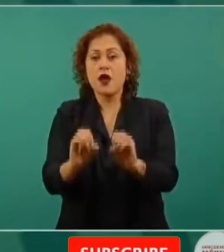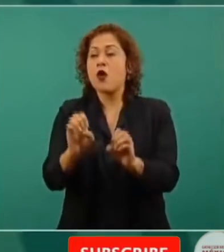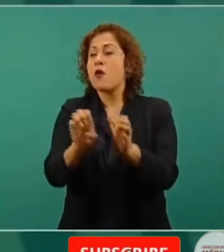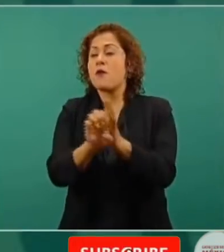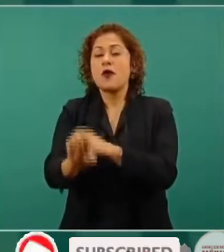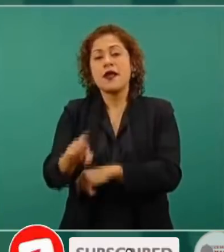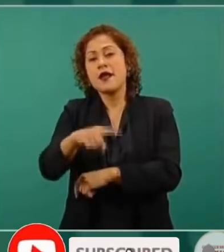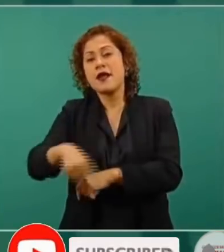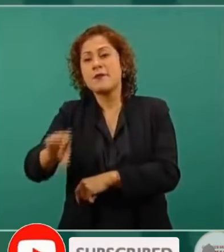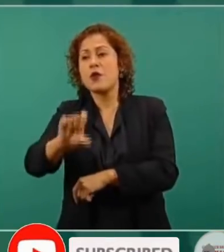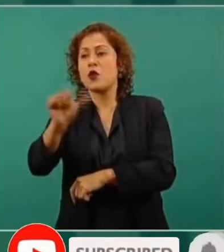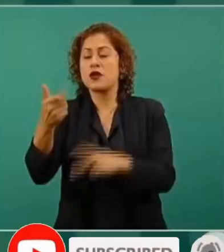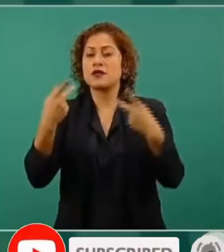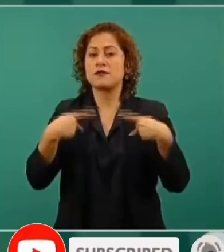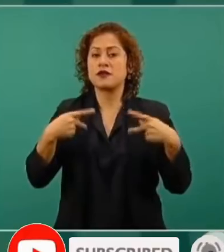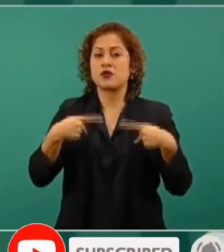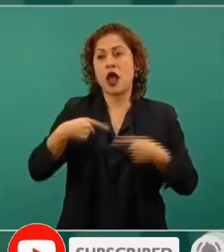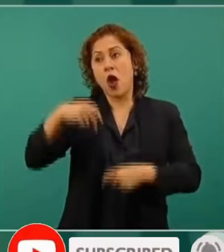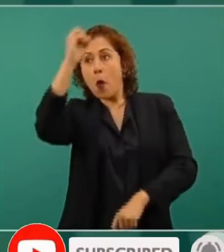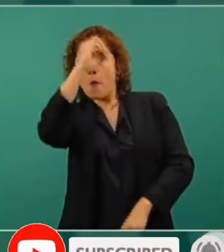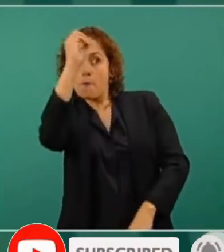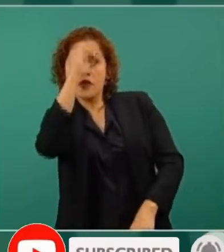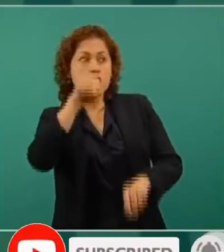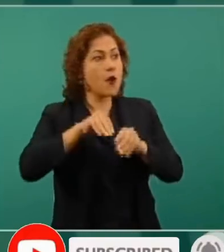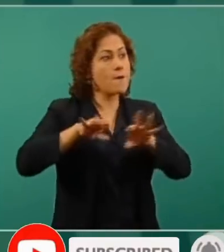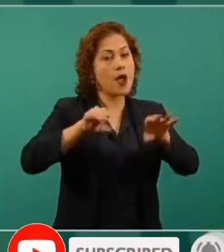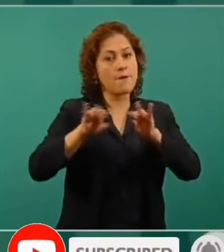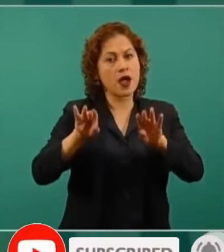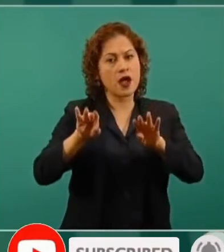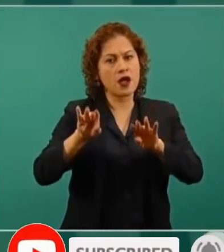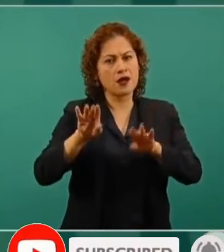que aparecen cada vez más, podrían afirmar